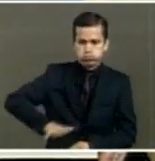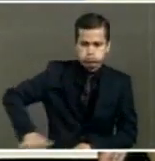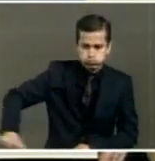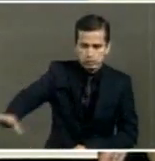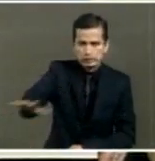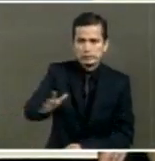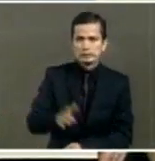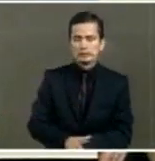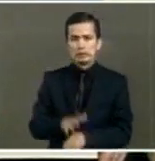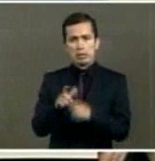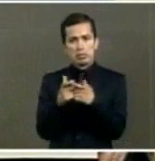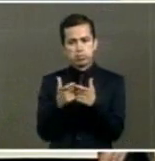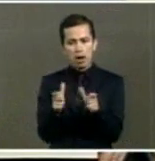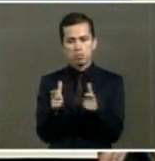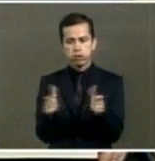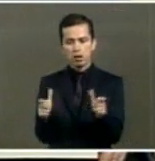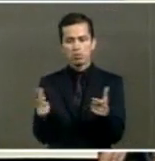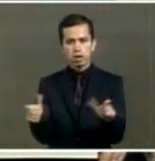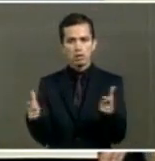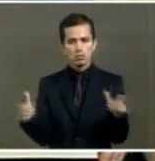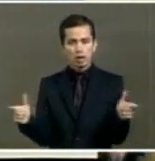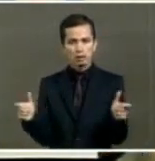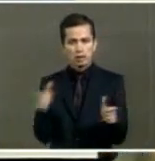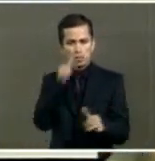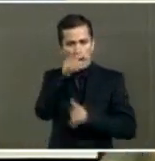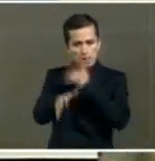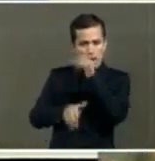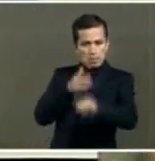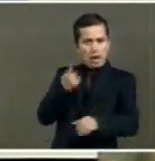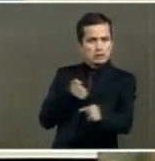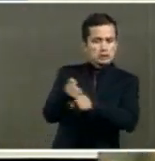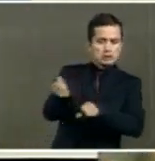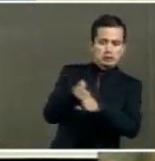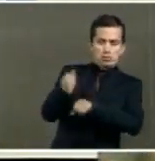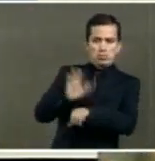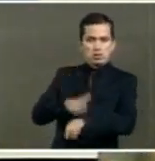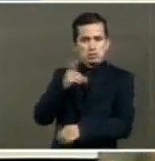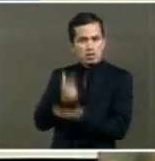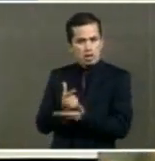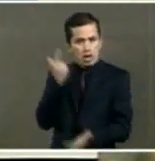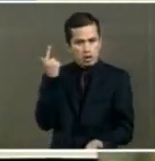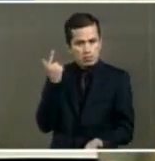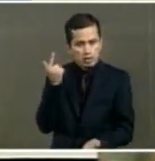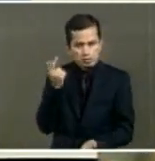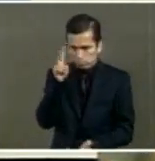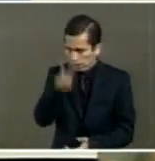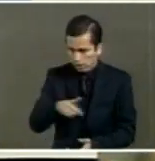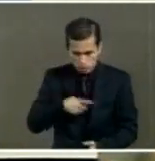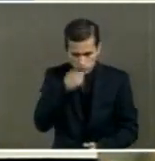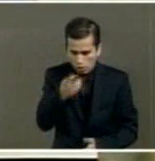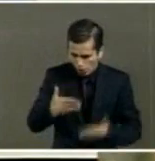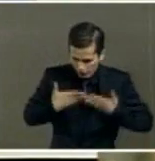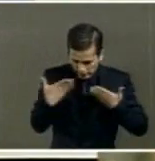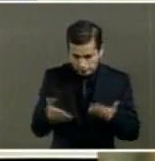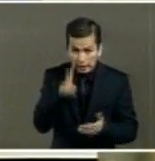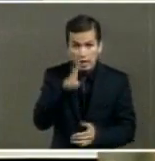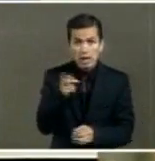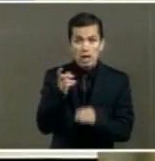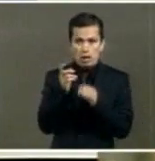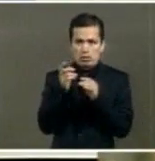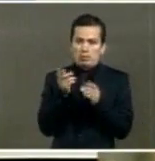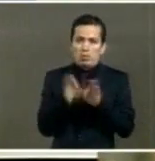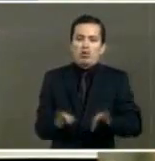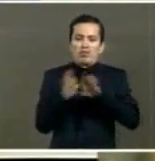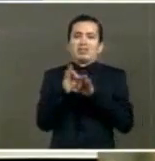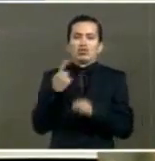de expansión más violenta. Lo importante de esta situación, y lo digo con sinceridad, es que lo